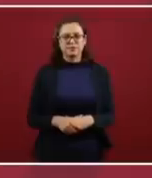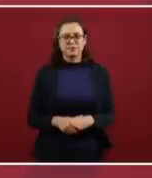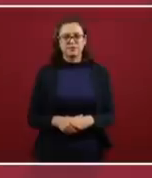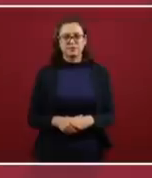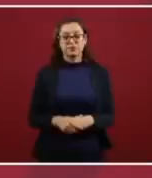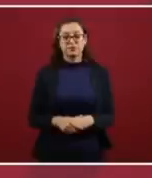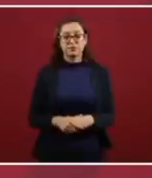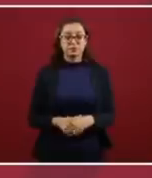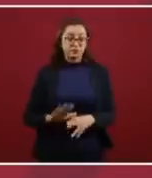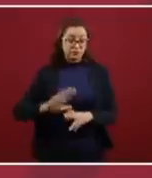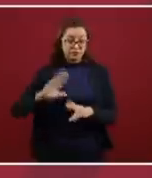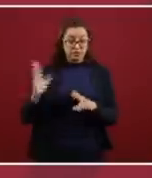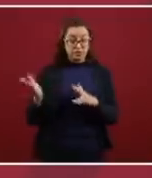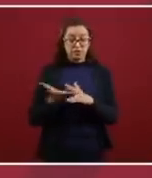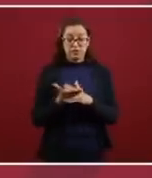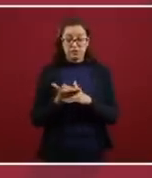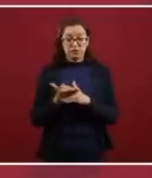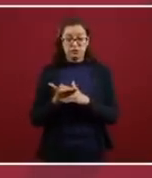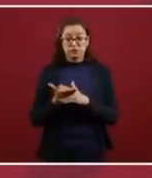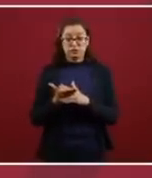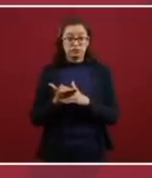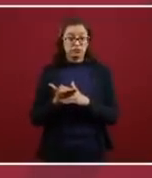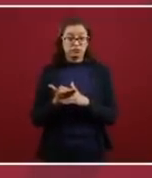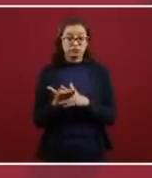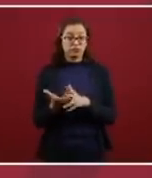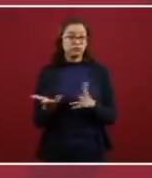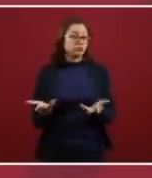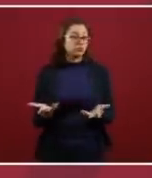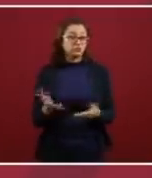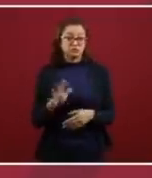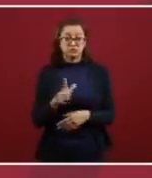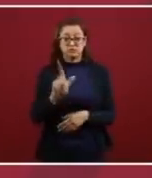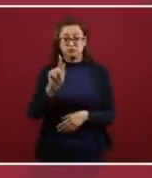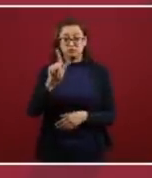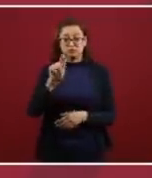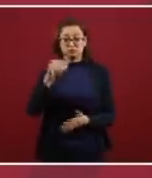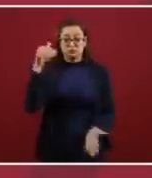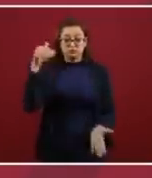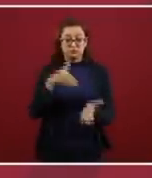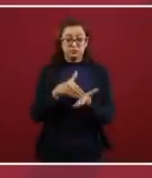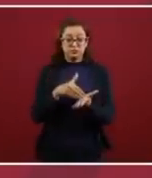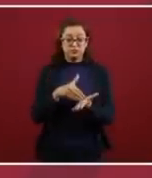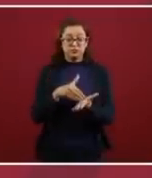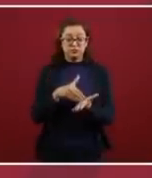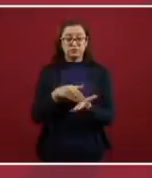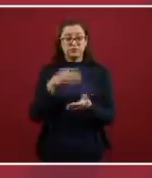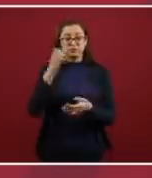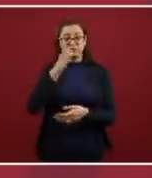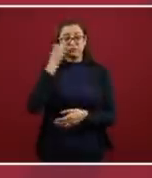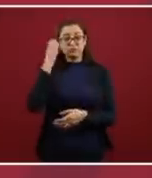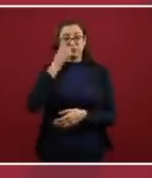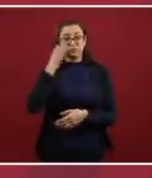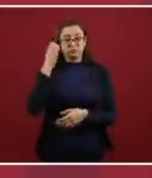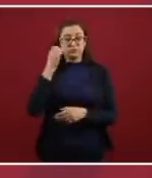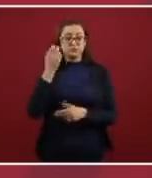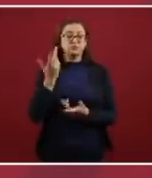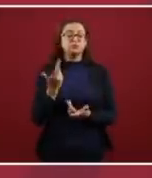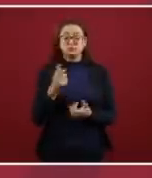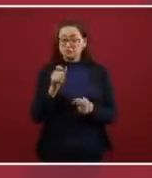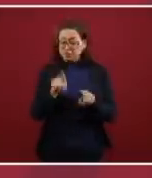pues en la mitad, como en 70 mil, son escuelas multigrados,